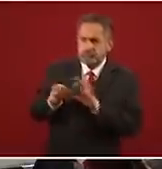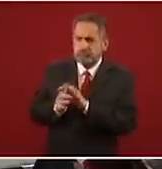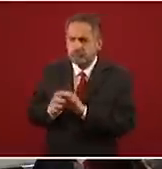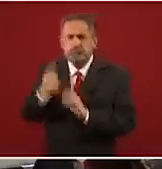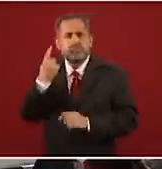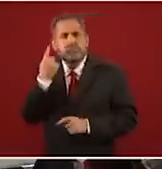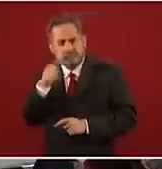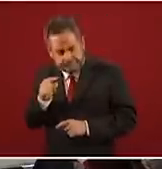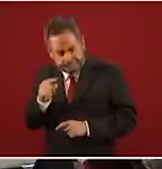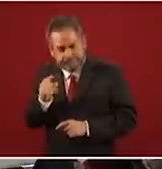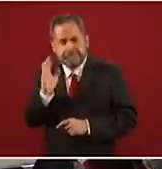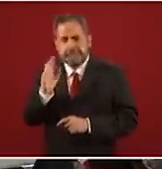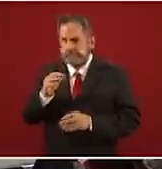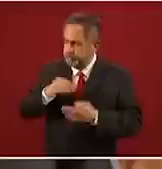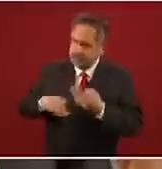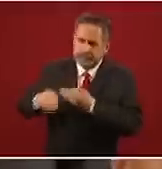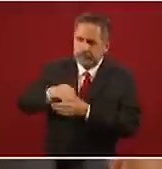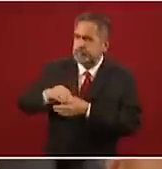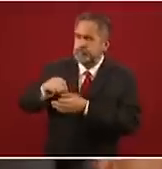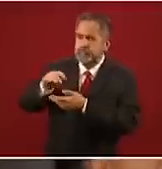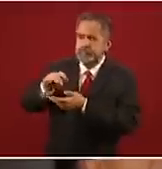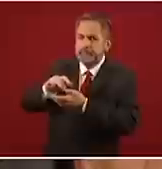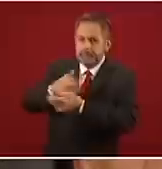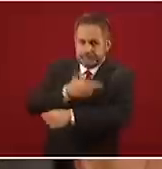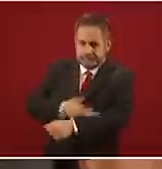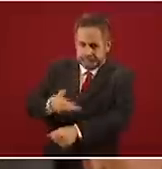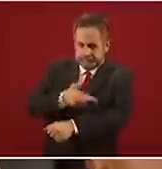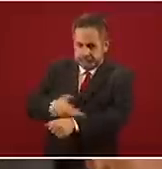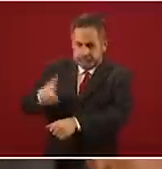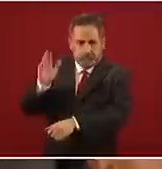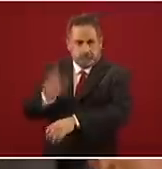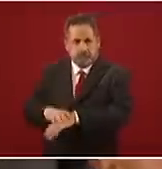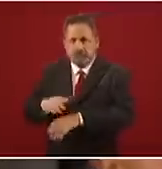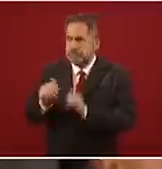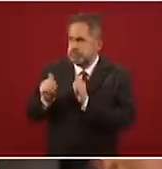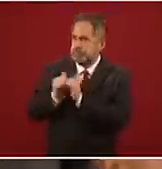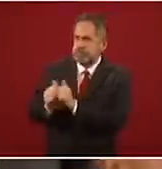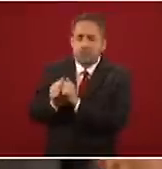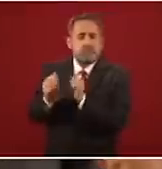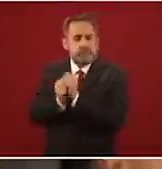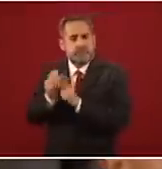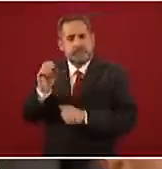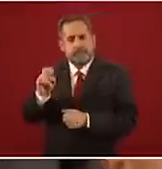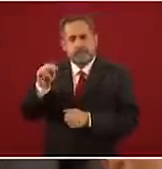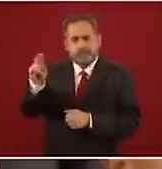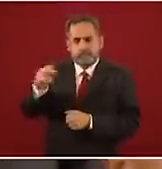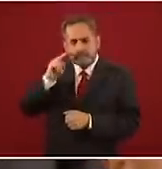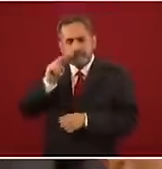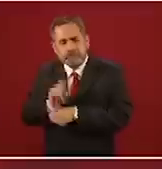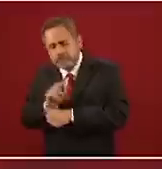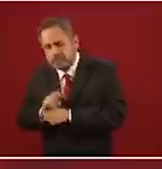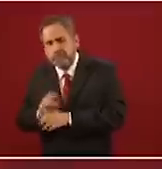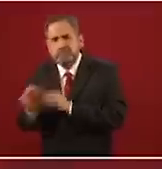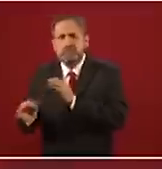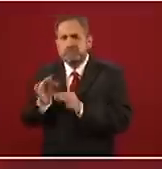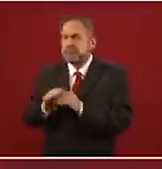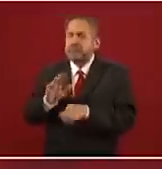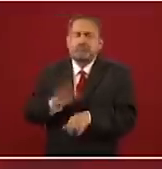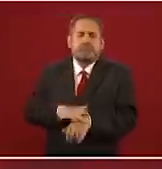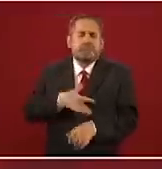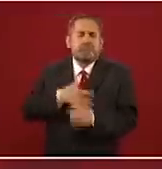para que todos estos procesos sean acompañados con ellos y nos